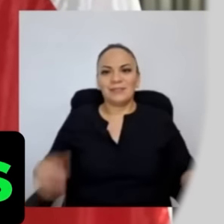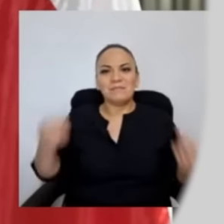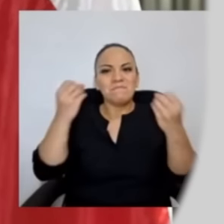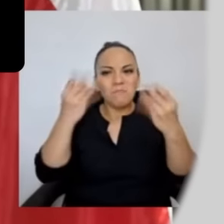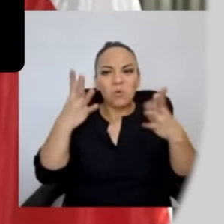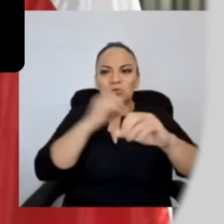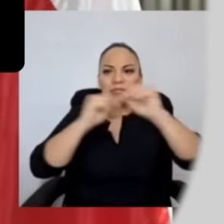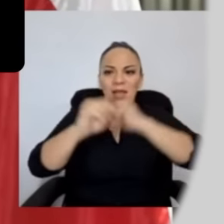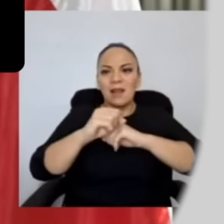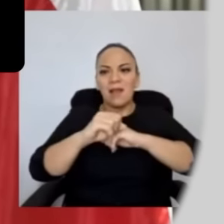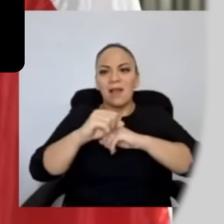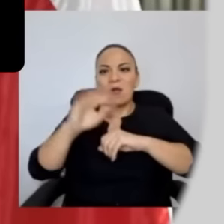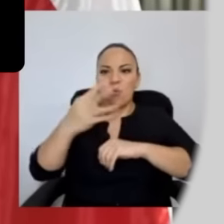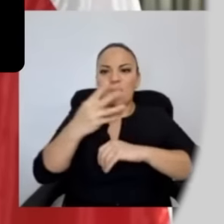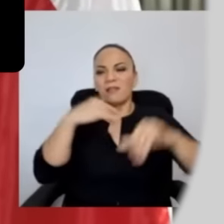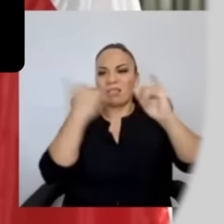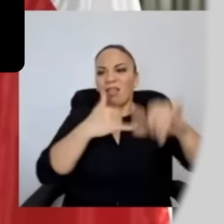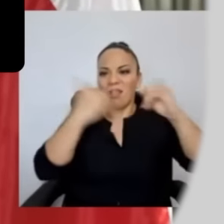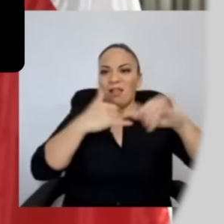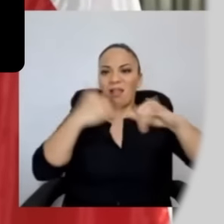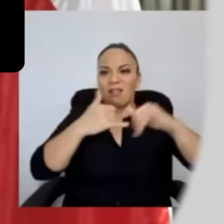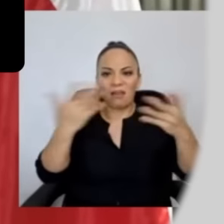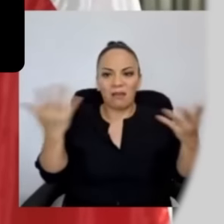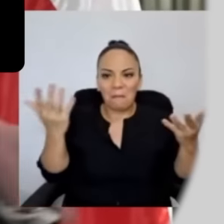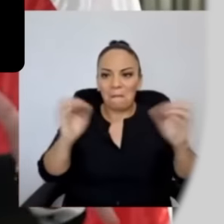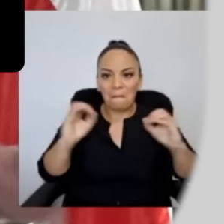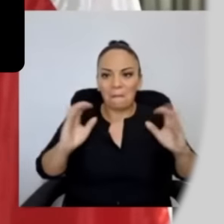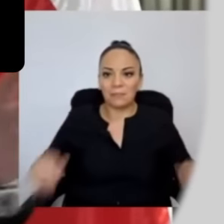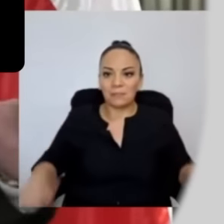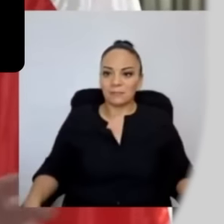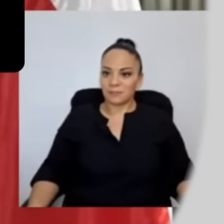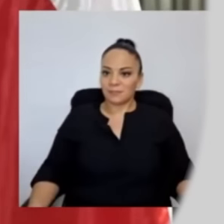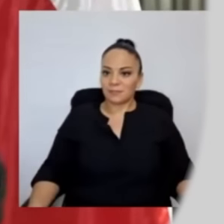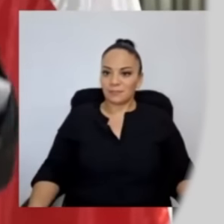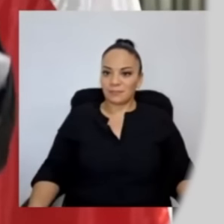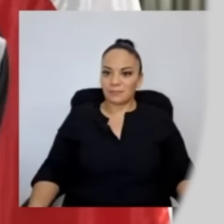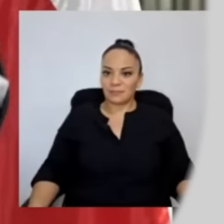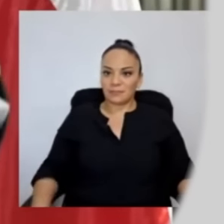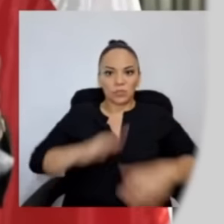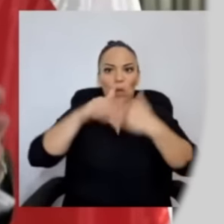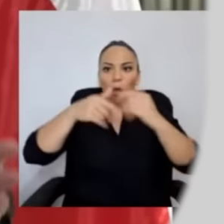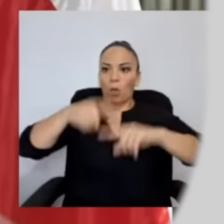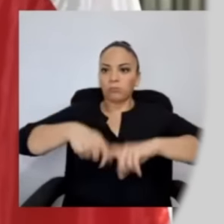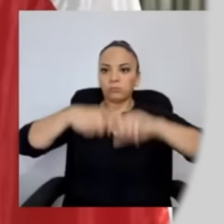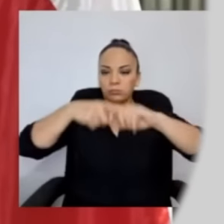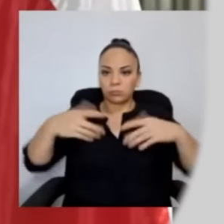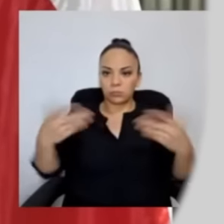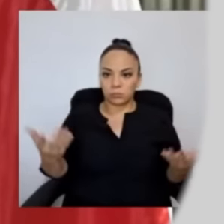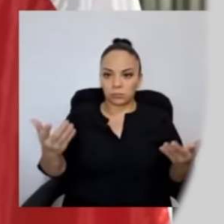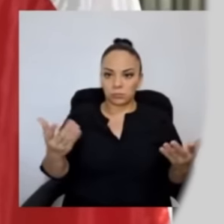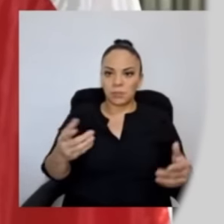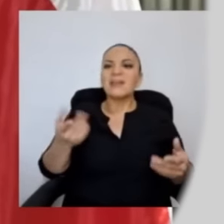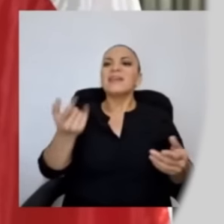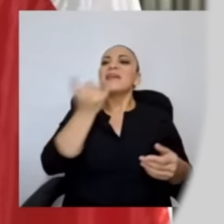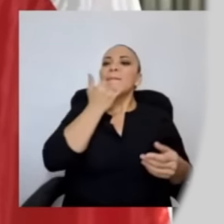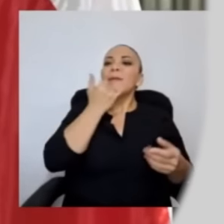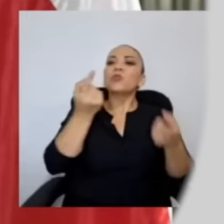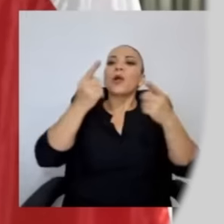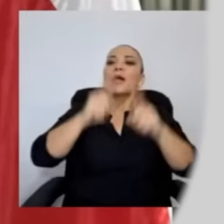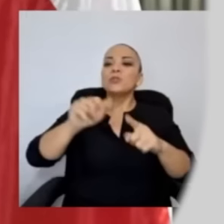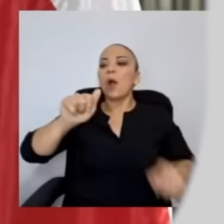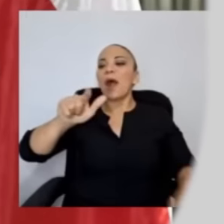salacuartazos. ¿Por qué? Todo está paralizado. ¿Dónde está Aldesa? La